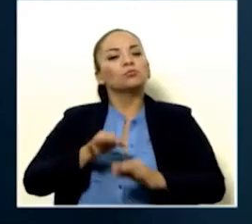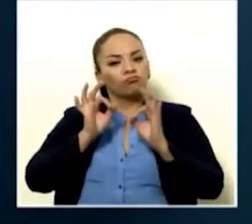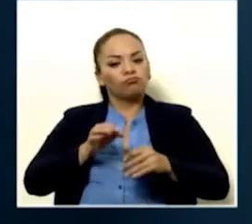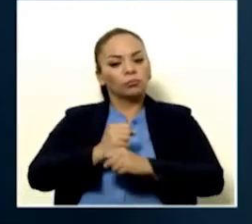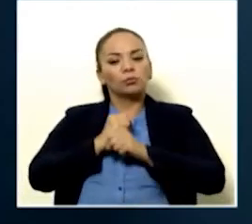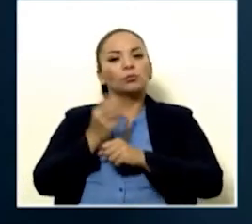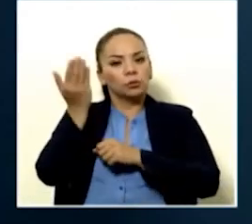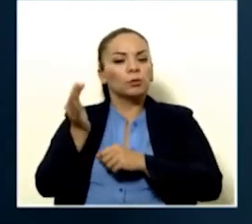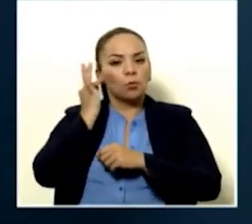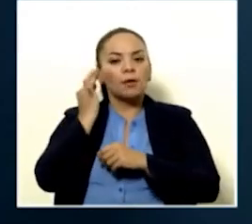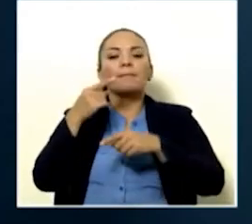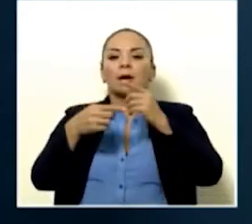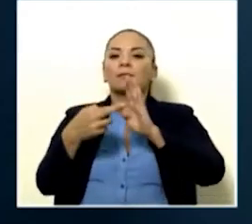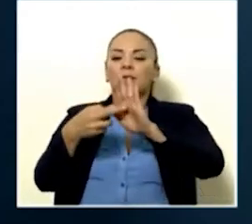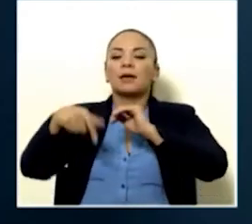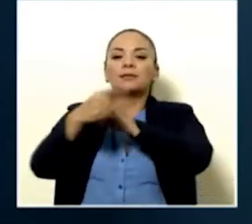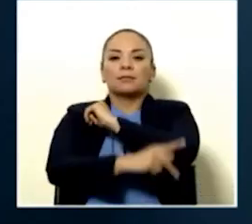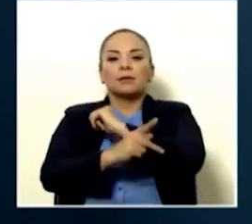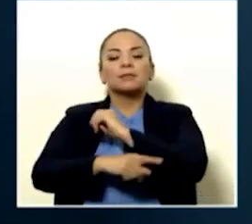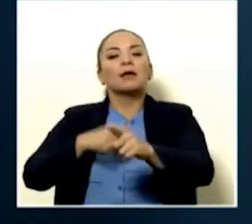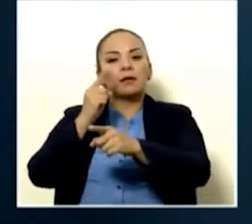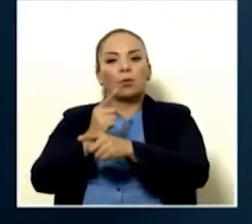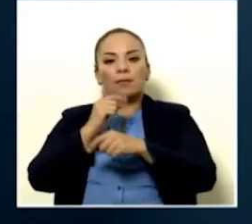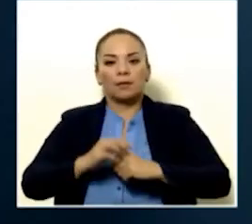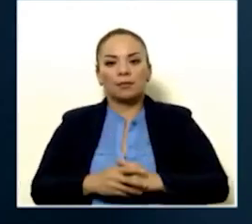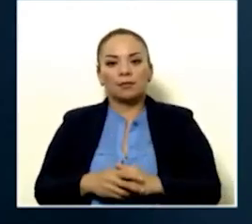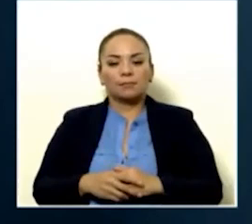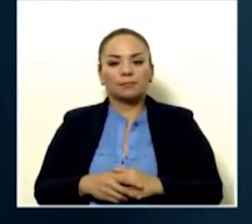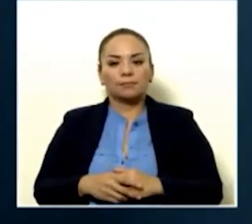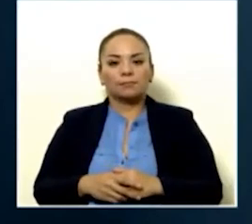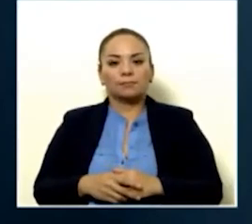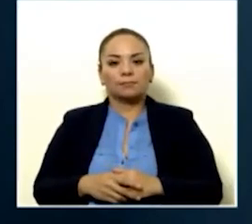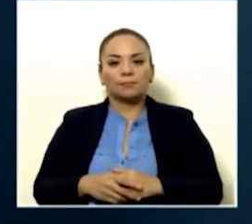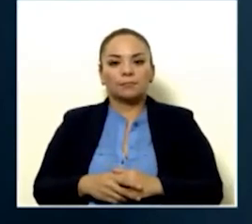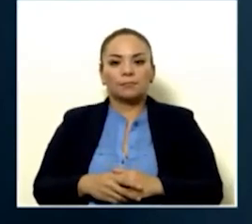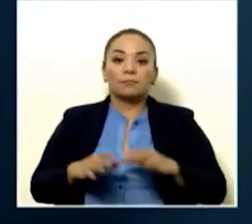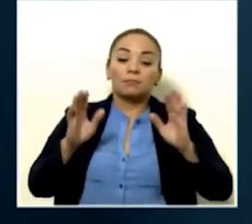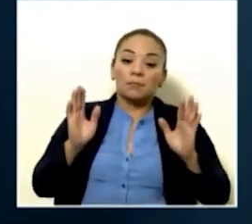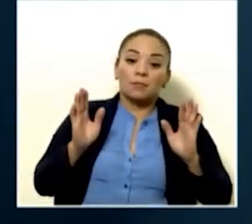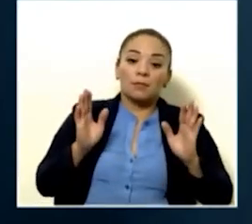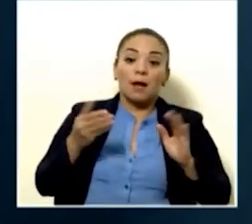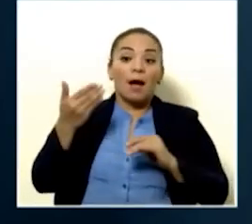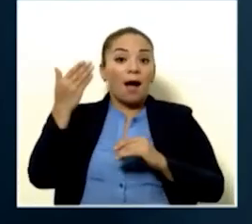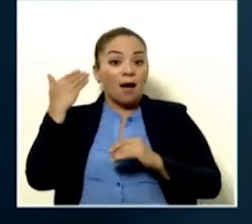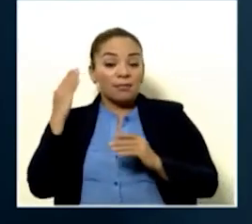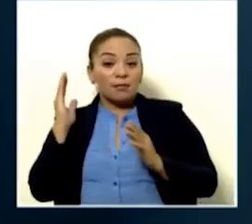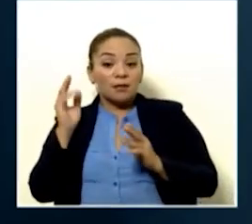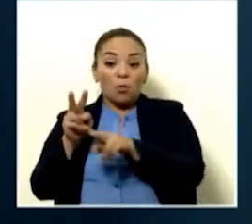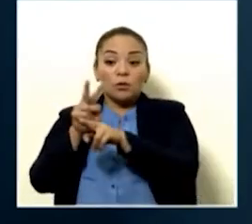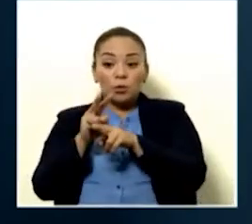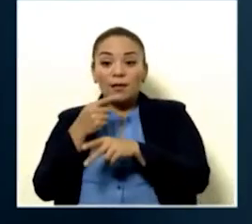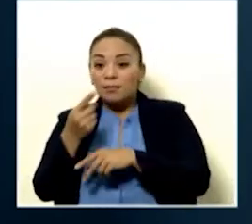ser una señora que va a representar a este país adecuadamente. Las eventuales deficiencias que haya señalado la